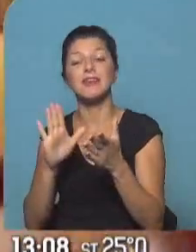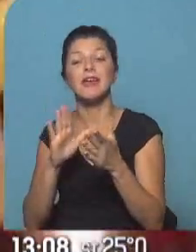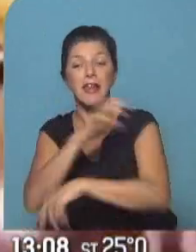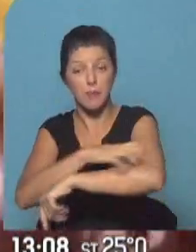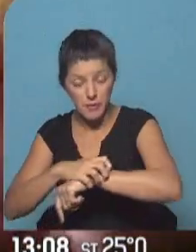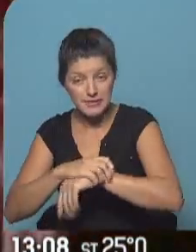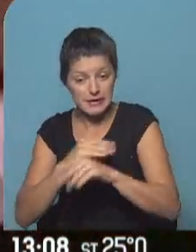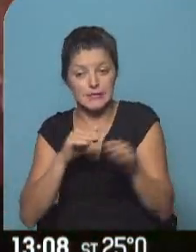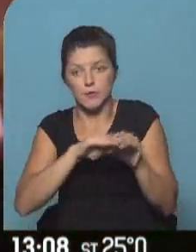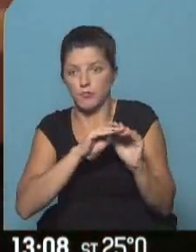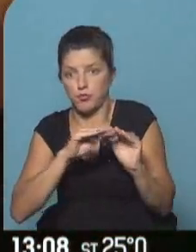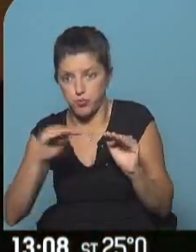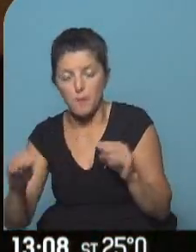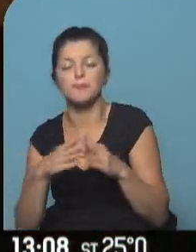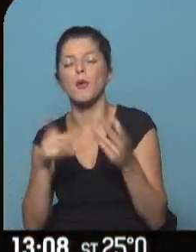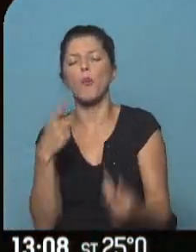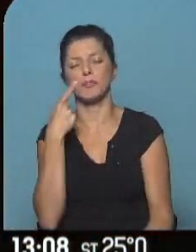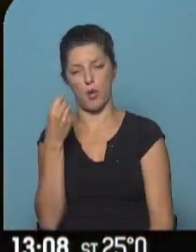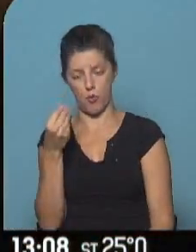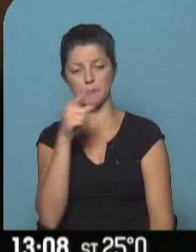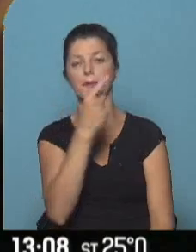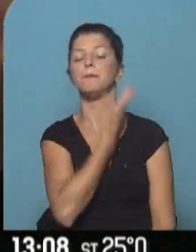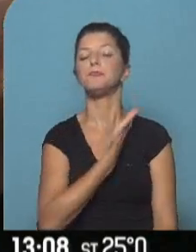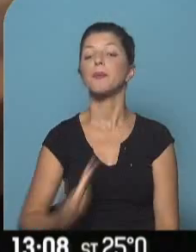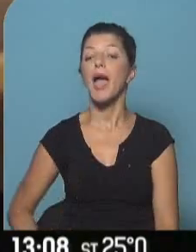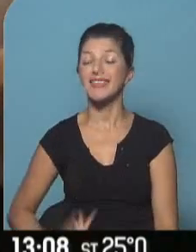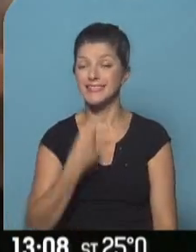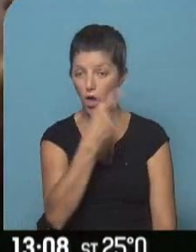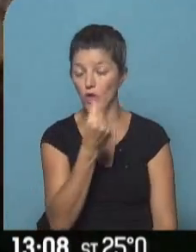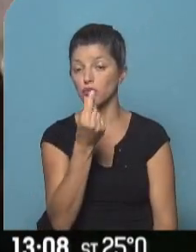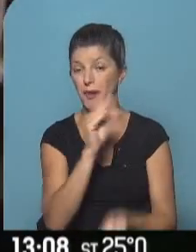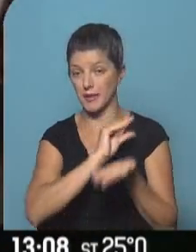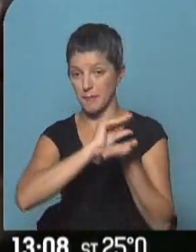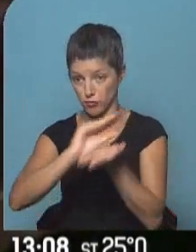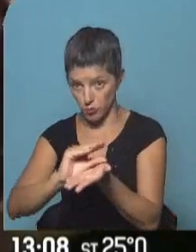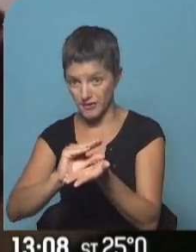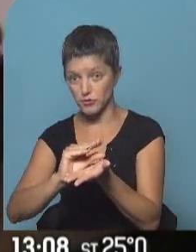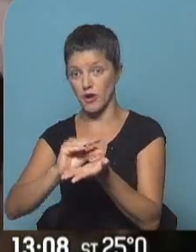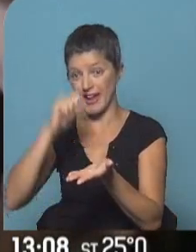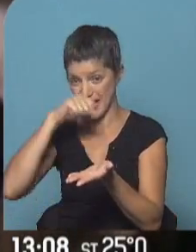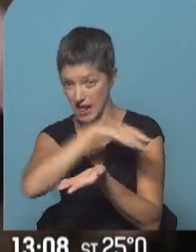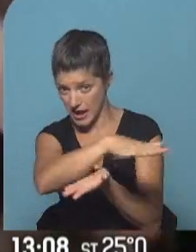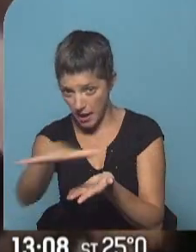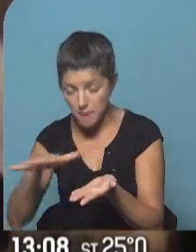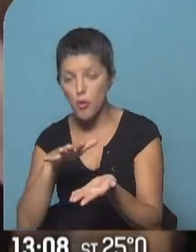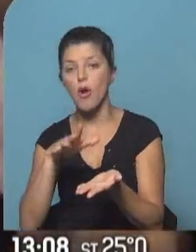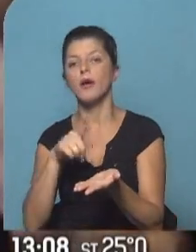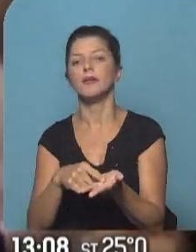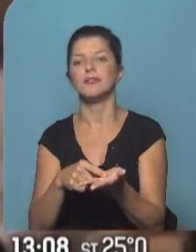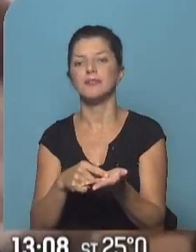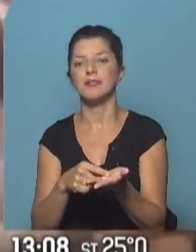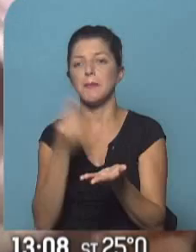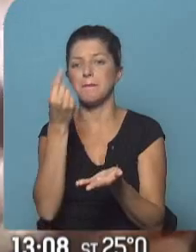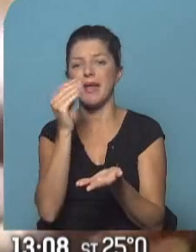cómo se puede comprobar eso? Es que el Estado, si uno ve el presupuesto del Estado, lo que ha gastado el Estado en las zonas rurales o en las zonas afuera de la capital, el Estado ha destinado muchísimo